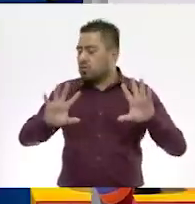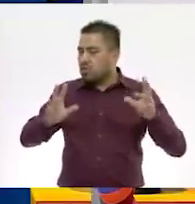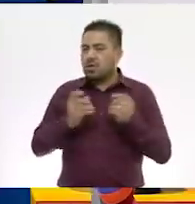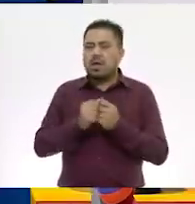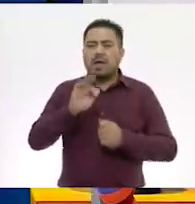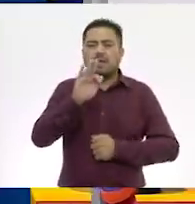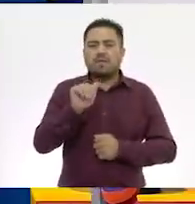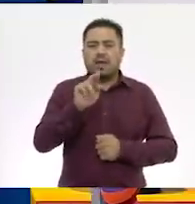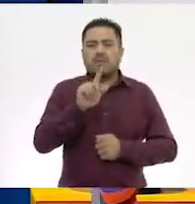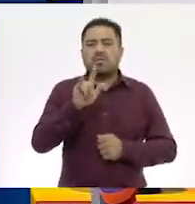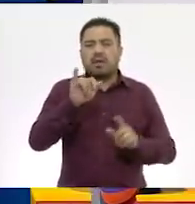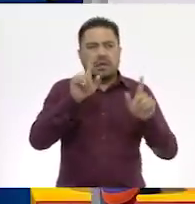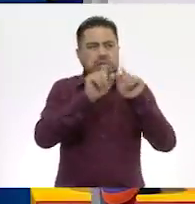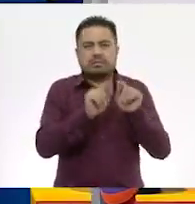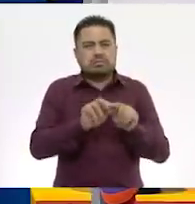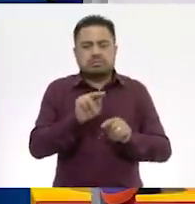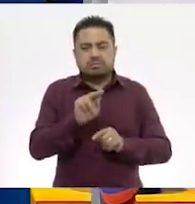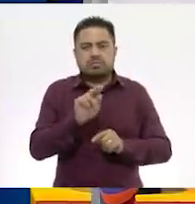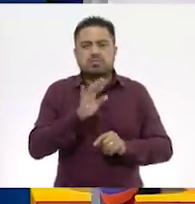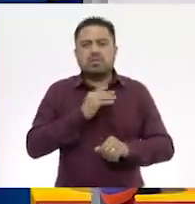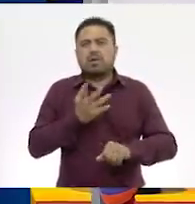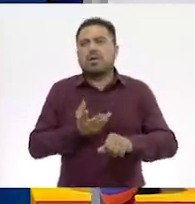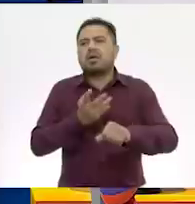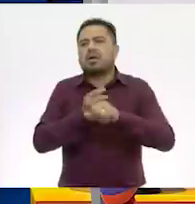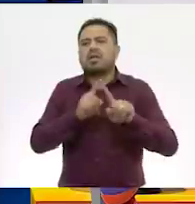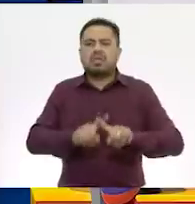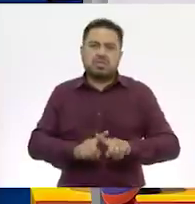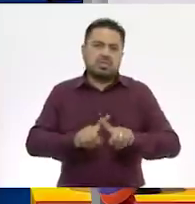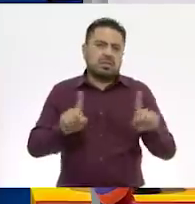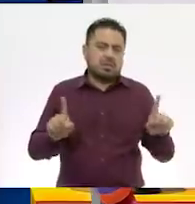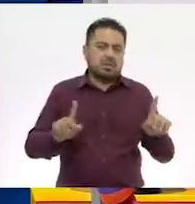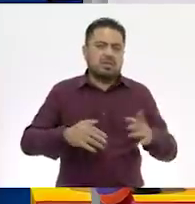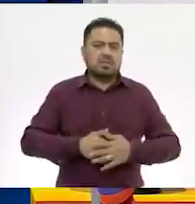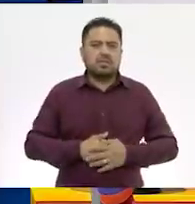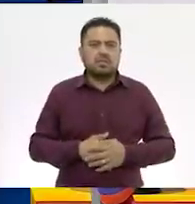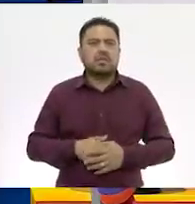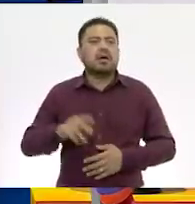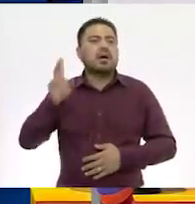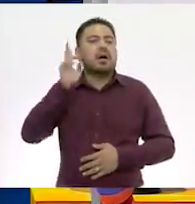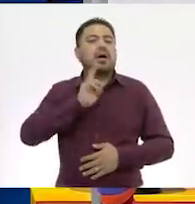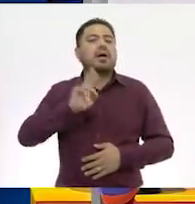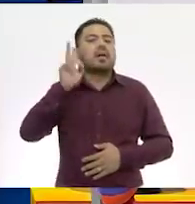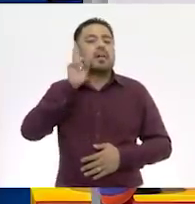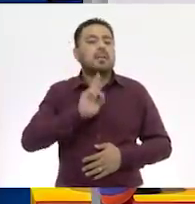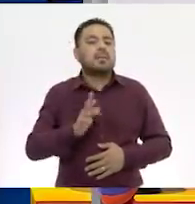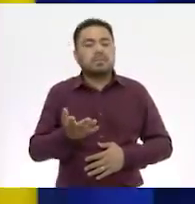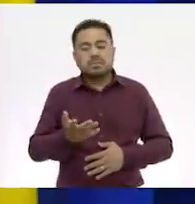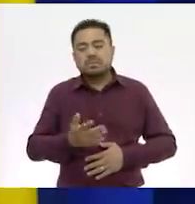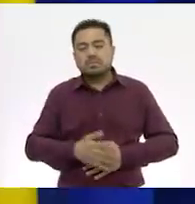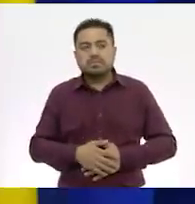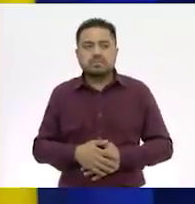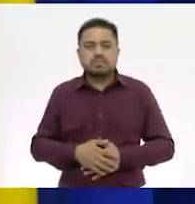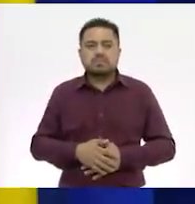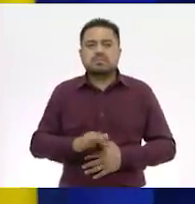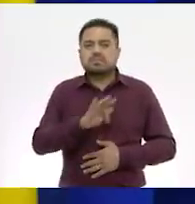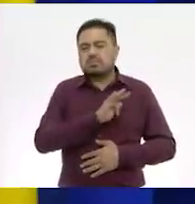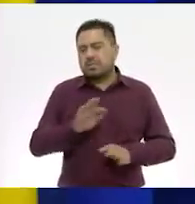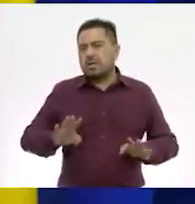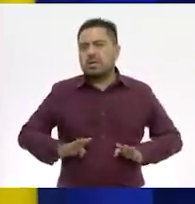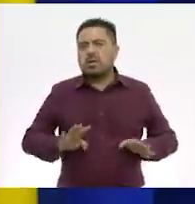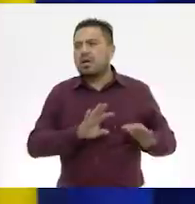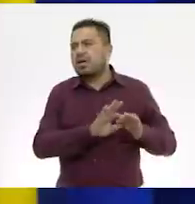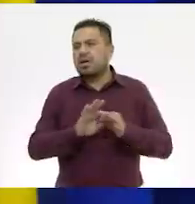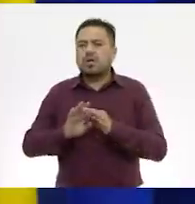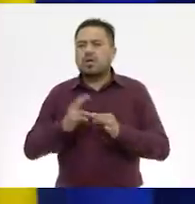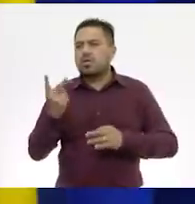tan breves. Yo lo pondría más bien como una diferencia. A ver, Puede ser una semejanza, sería